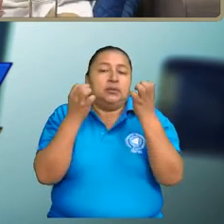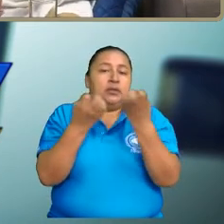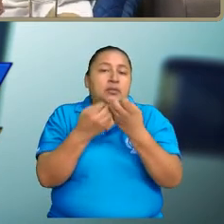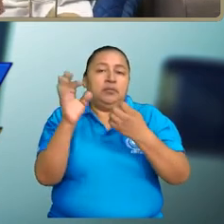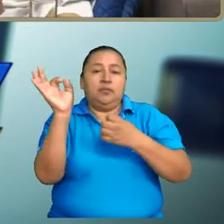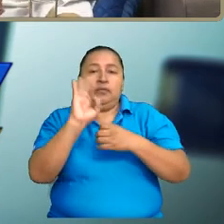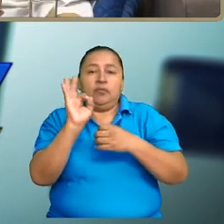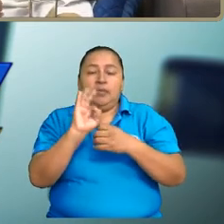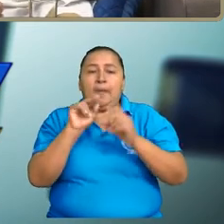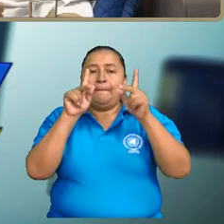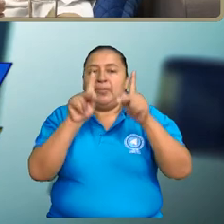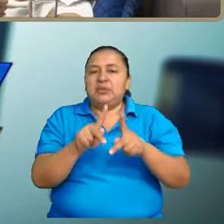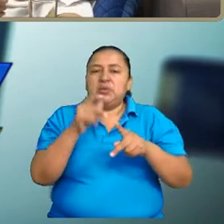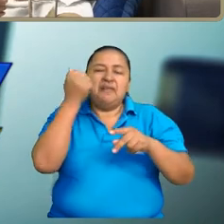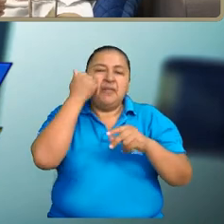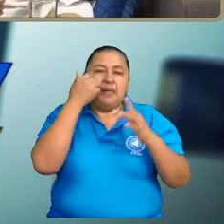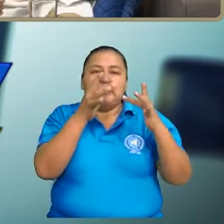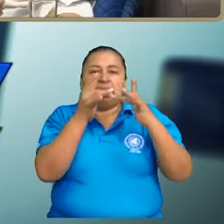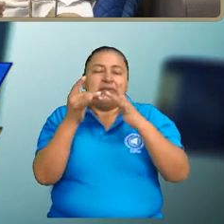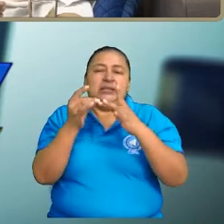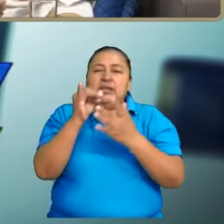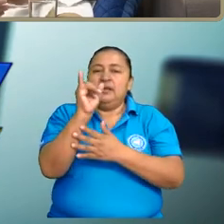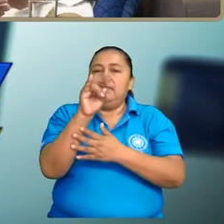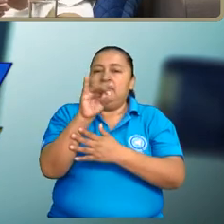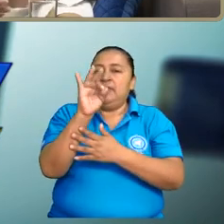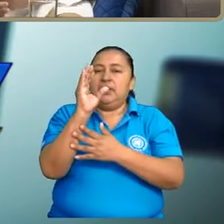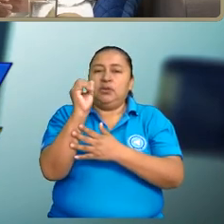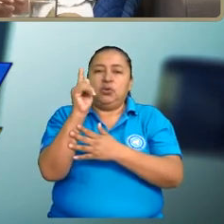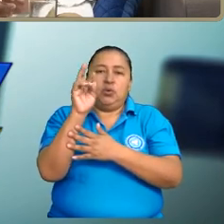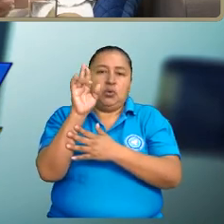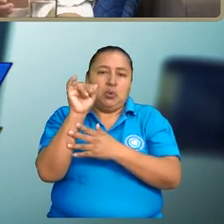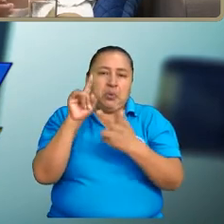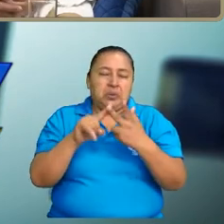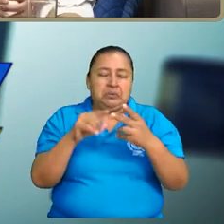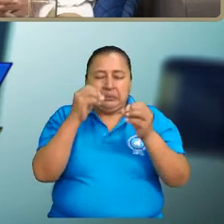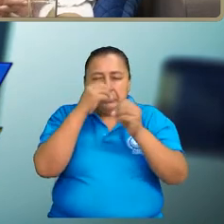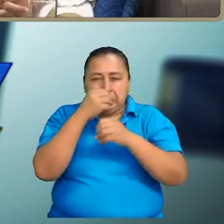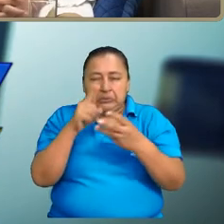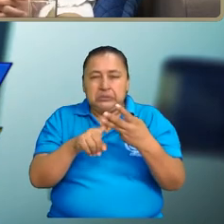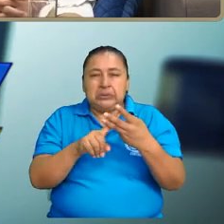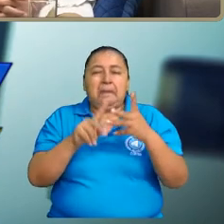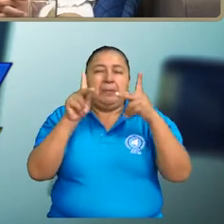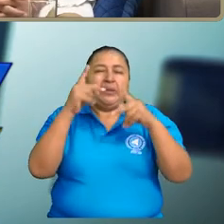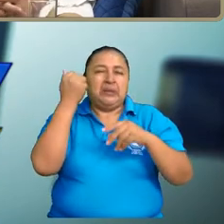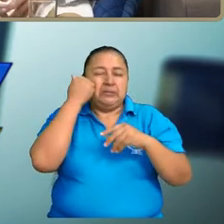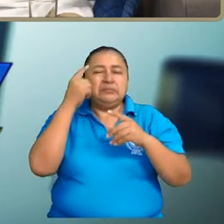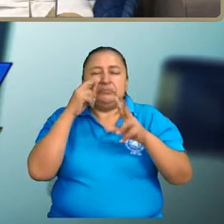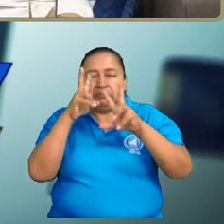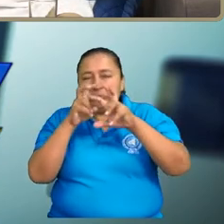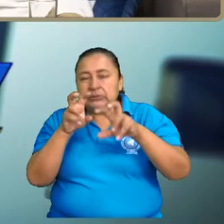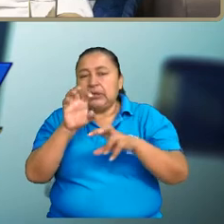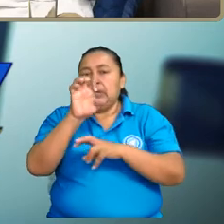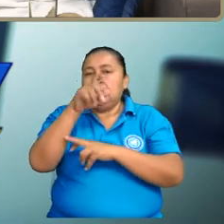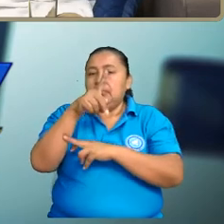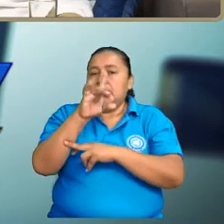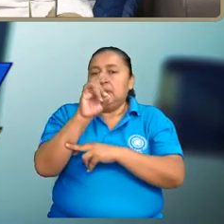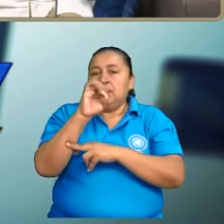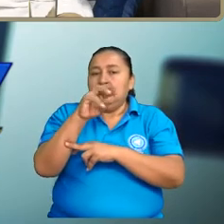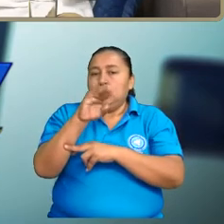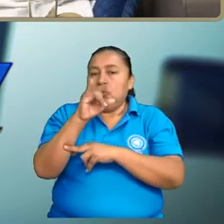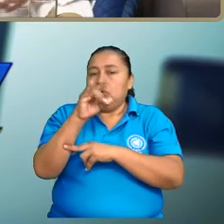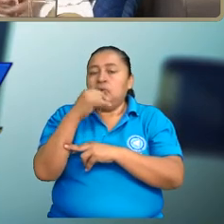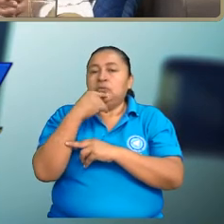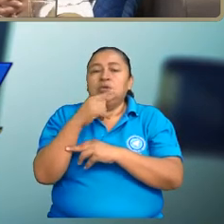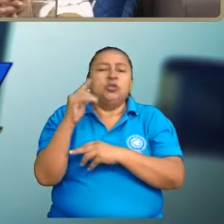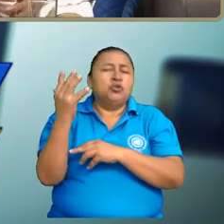por virólogos, infectólogos, intensivistas, epidemiólogo. Yo creo que todas esas experiencias que hemos tenido